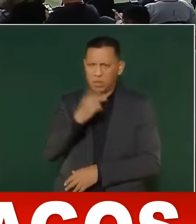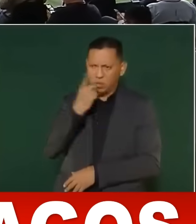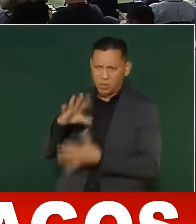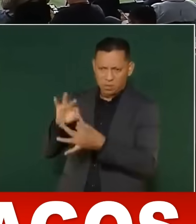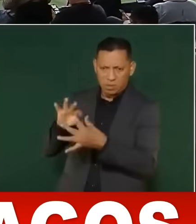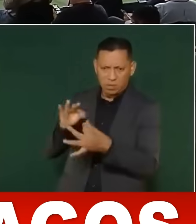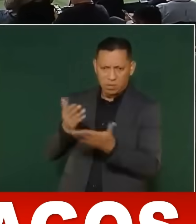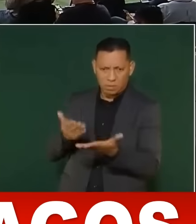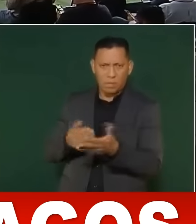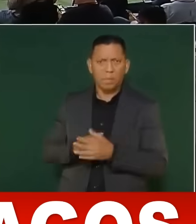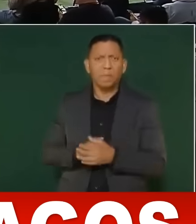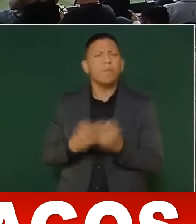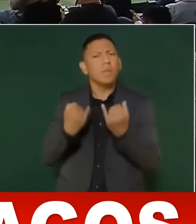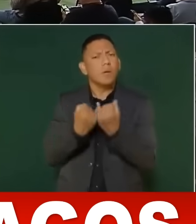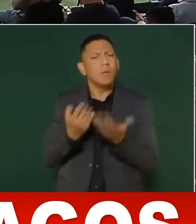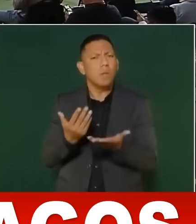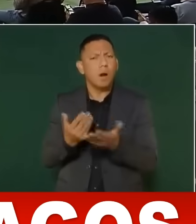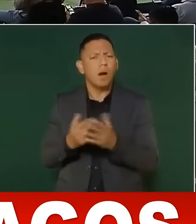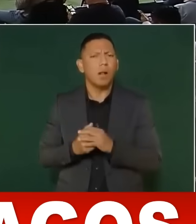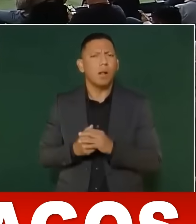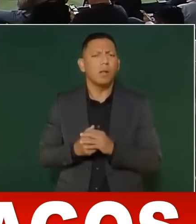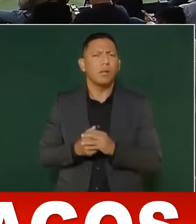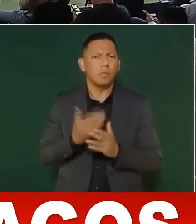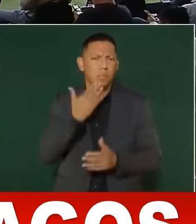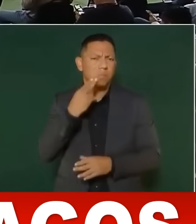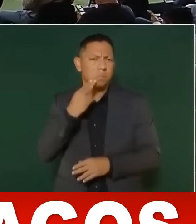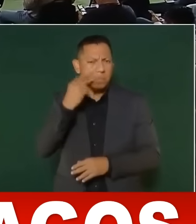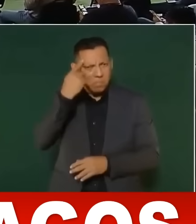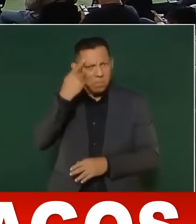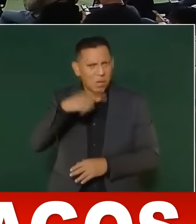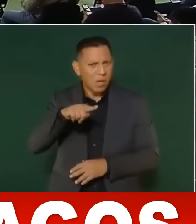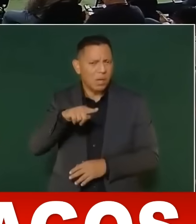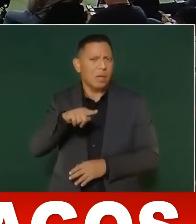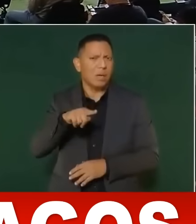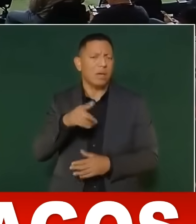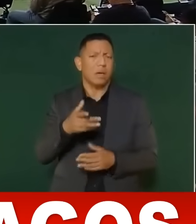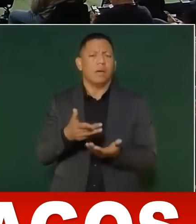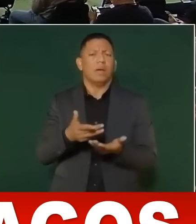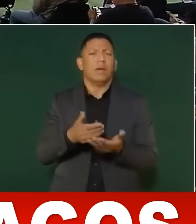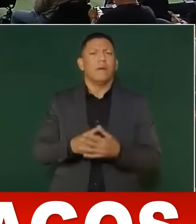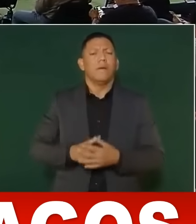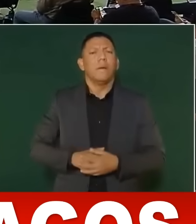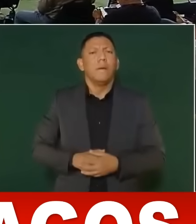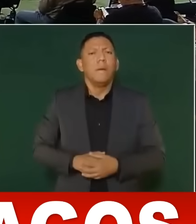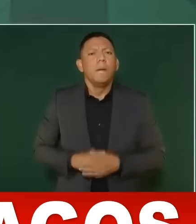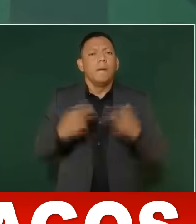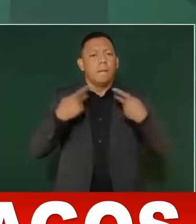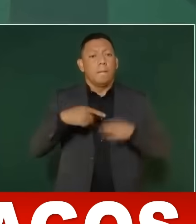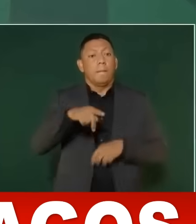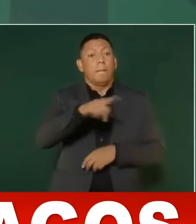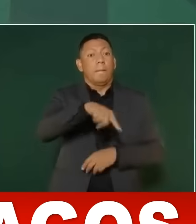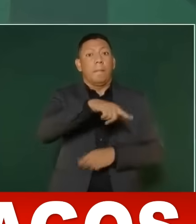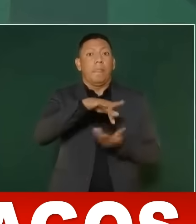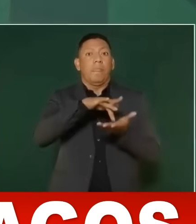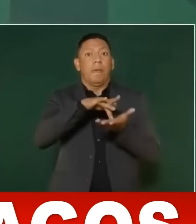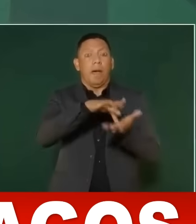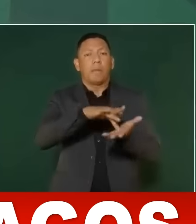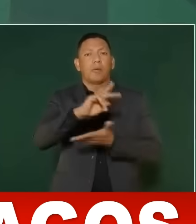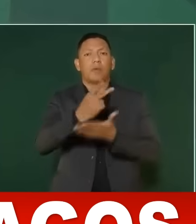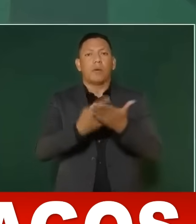eso además sirve para que también los beneficiarios de los